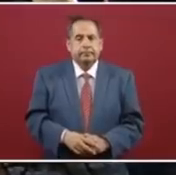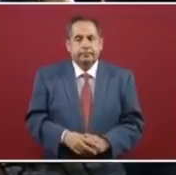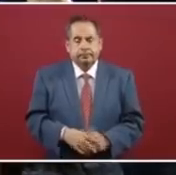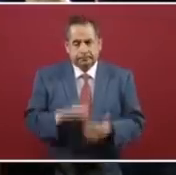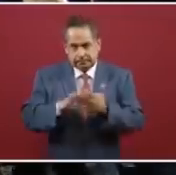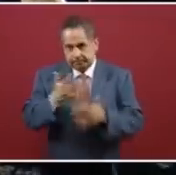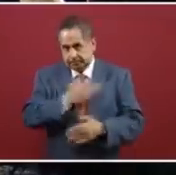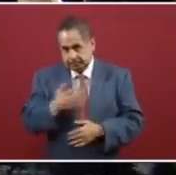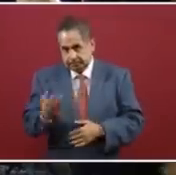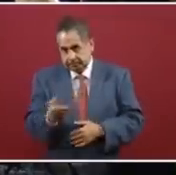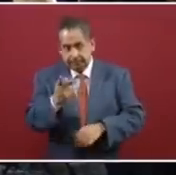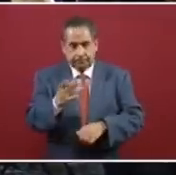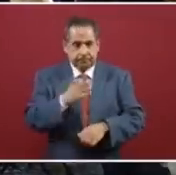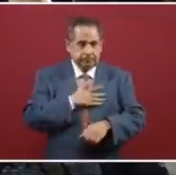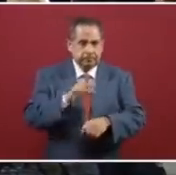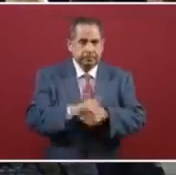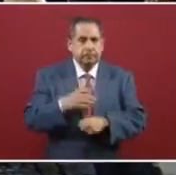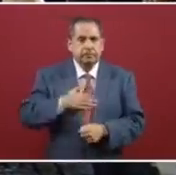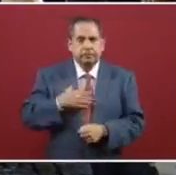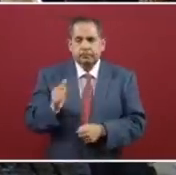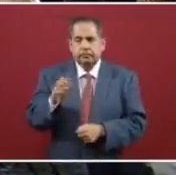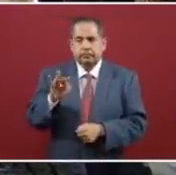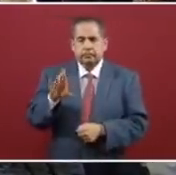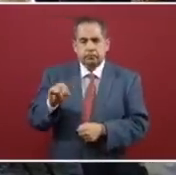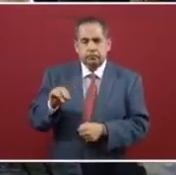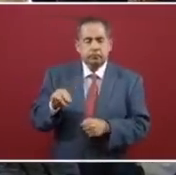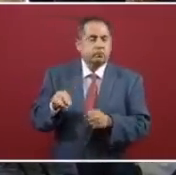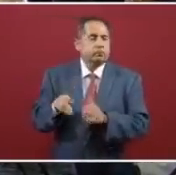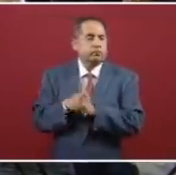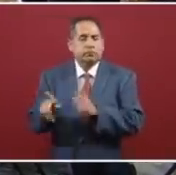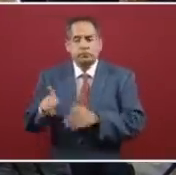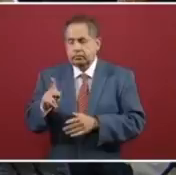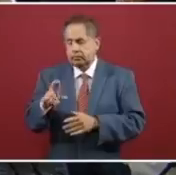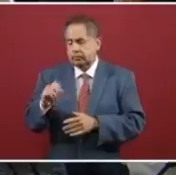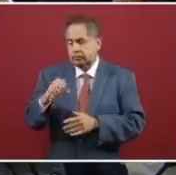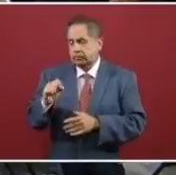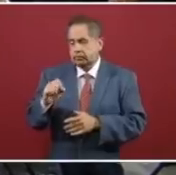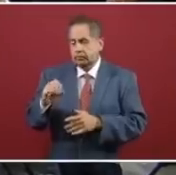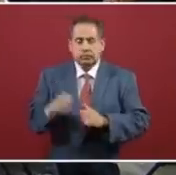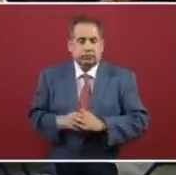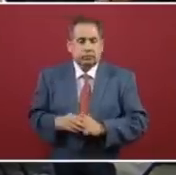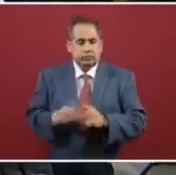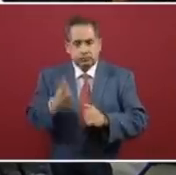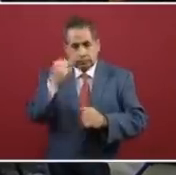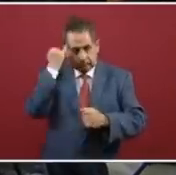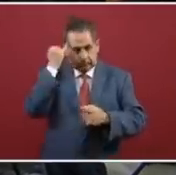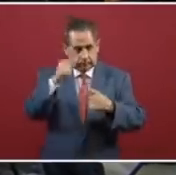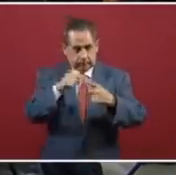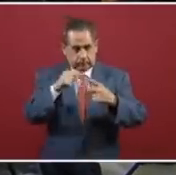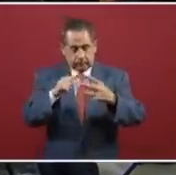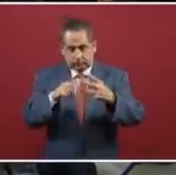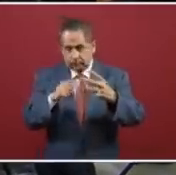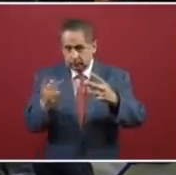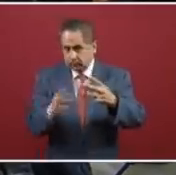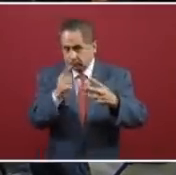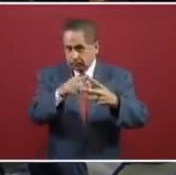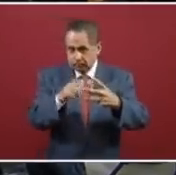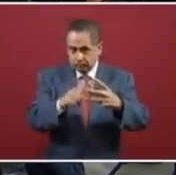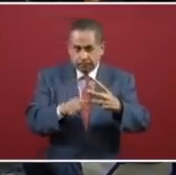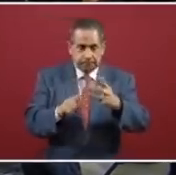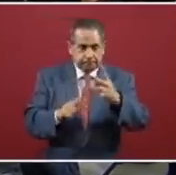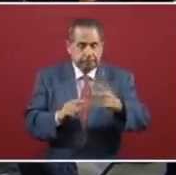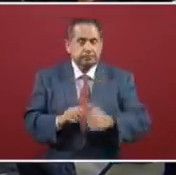más reciente buenos días abiertos los rodríguez del proceso ahí y bueno son tres planteamientos muy concretos uno